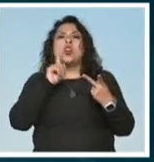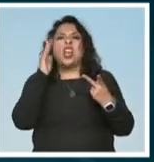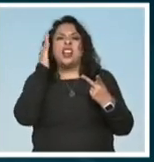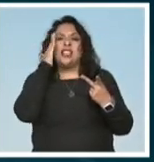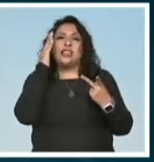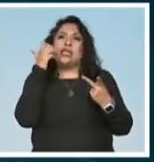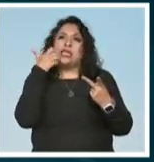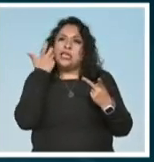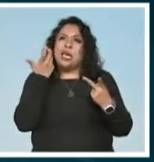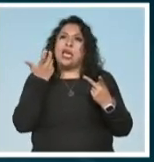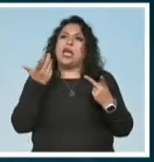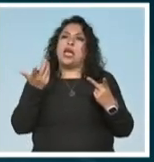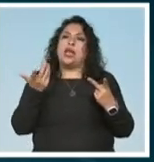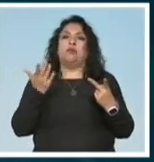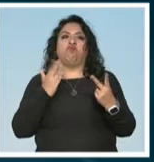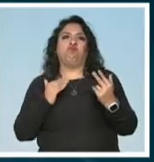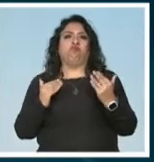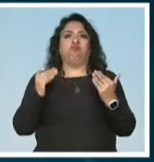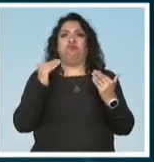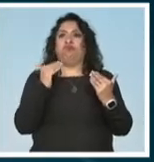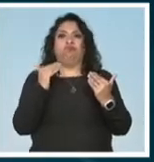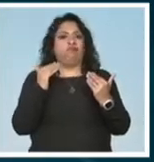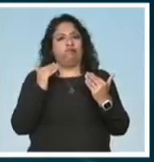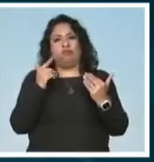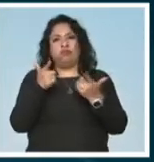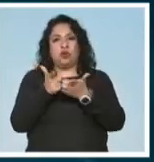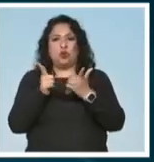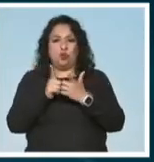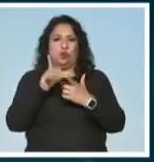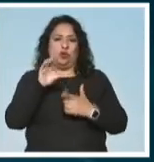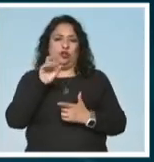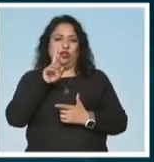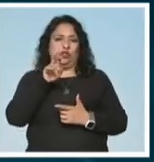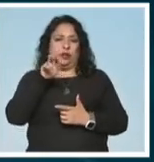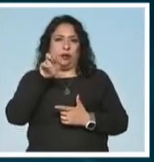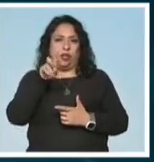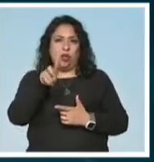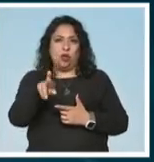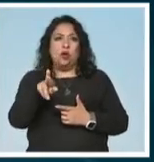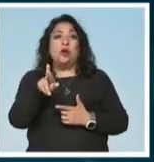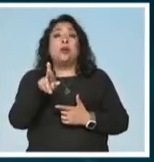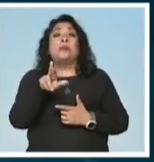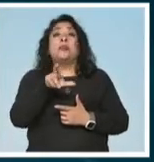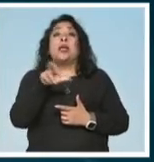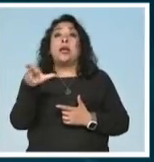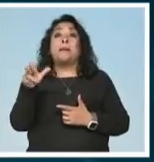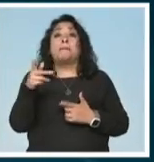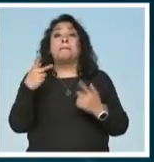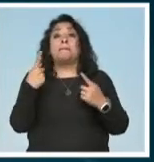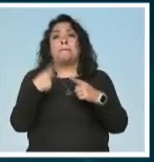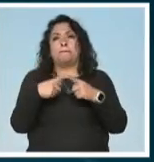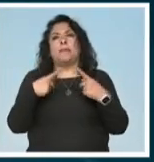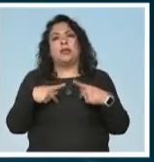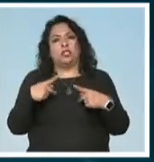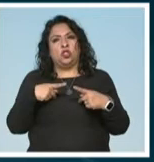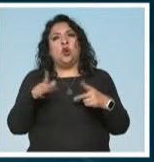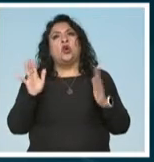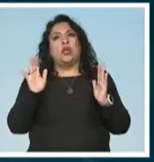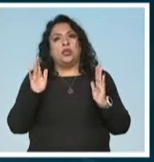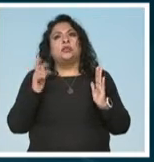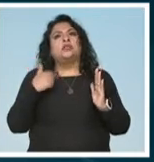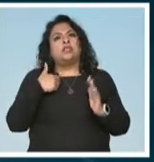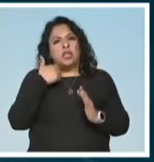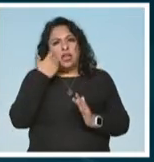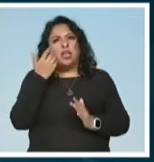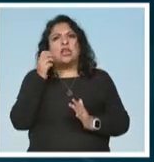que intenta levantar cabeza en el partido de los conservadores y ante el público que se aguardaba